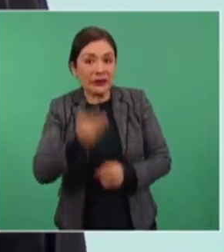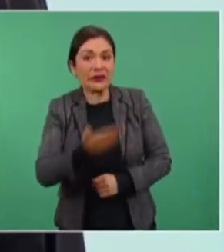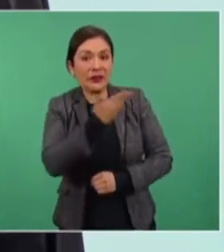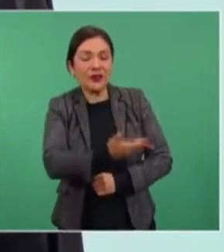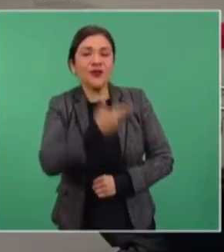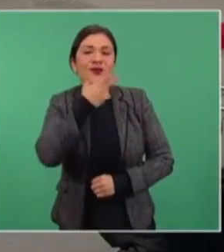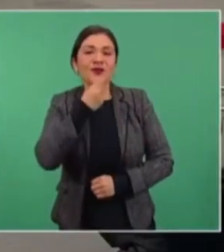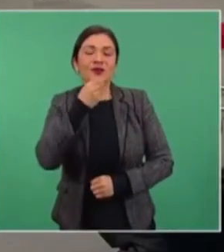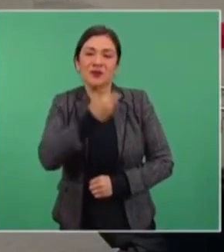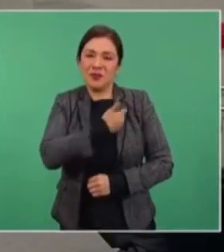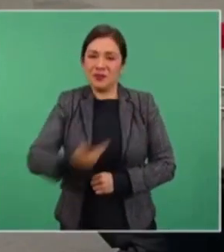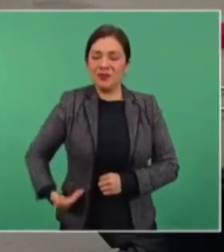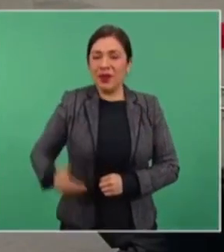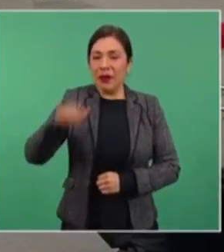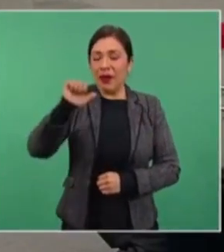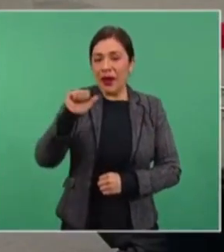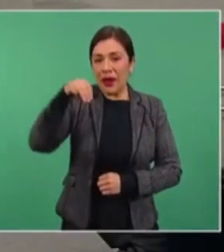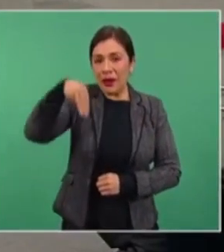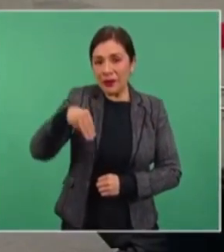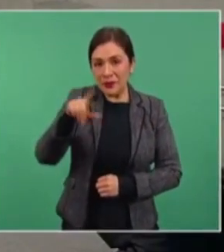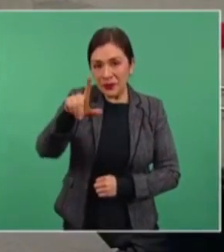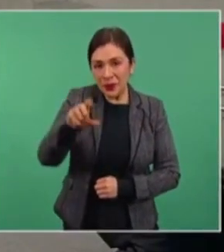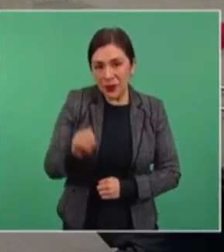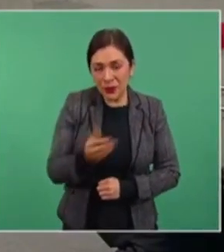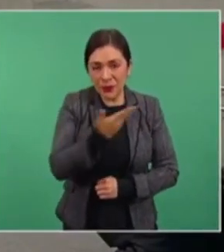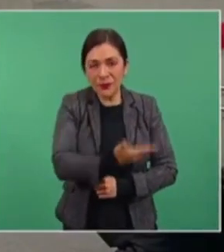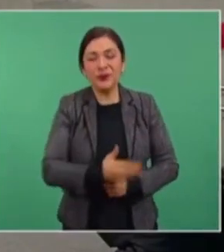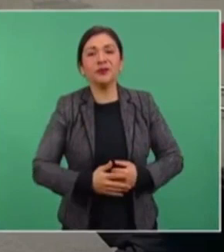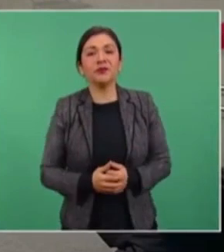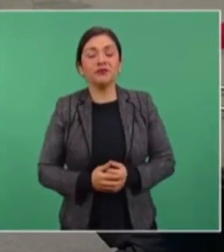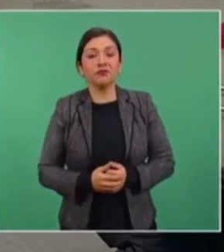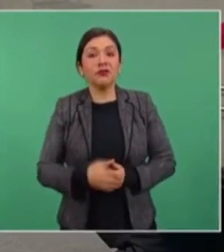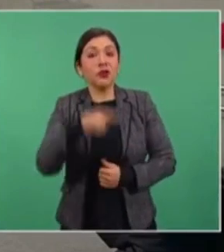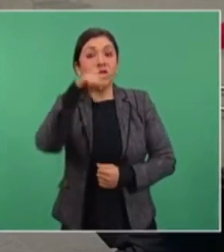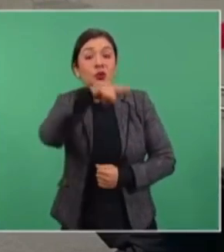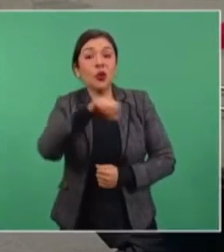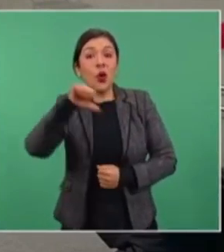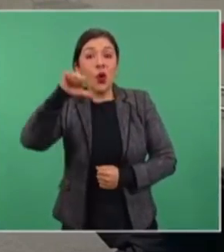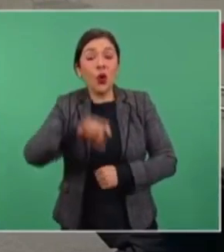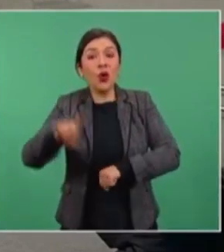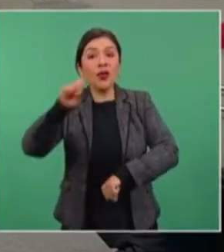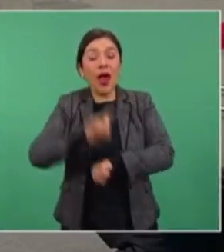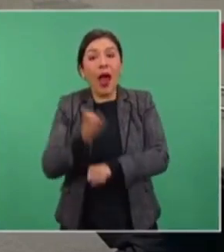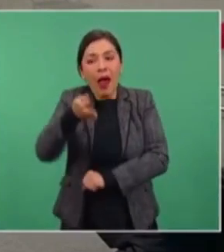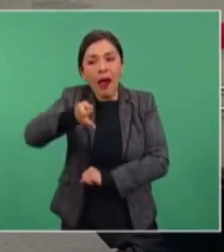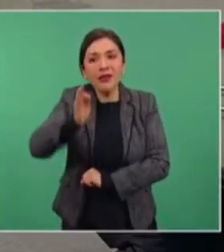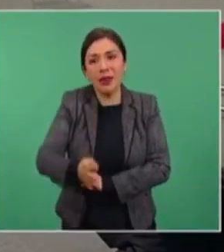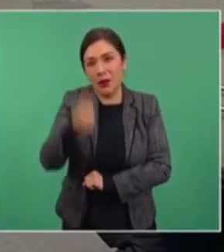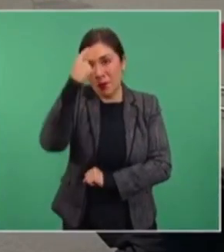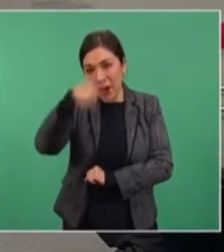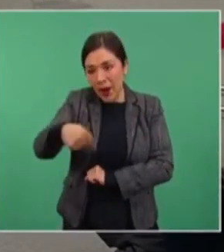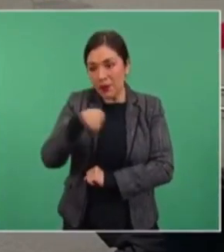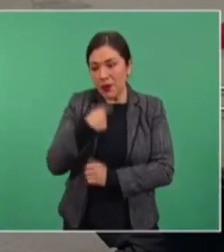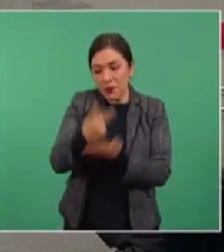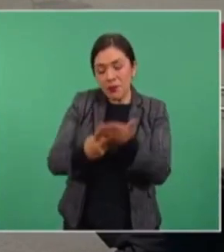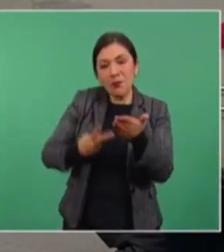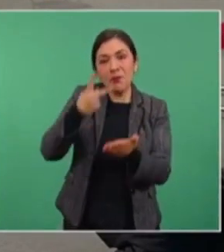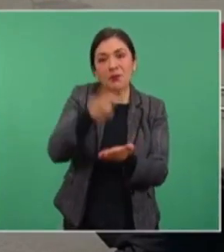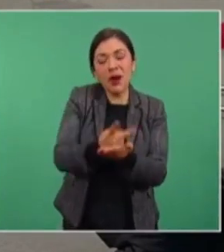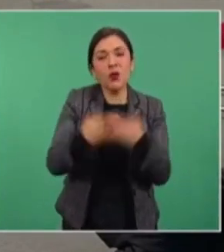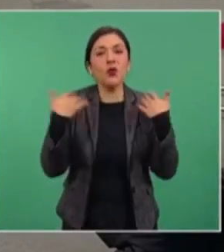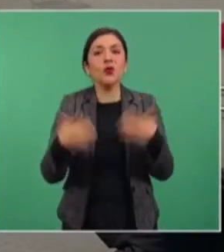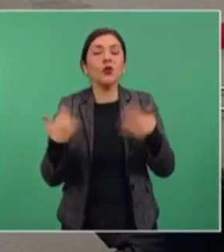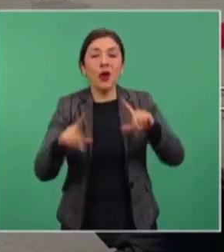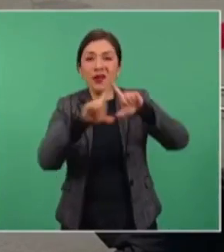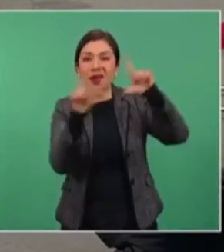presidente don Andrés Manuel López Obrador, que haya aceptado entregarme este reconocimiento